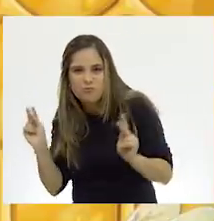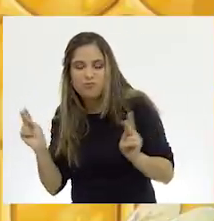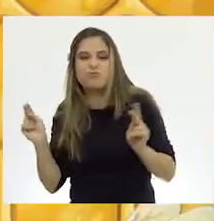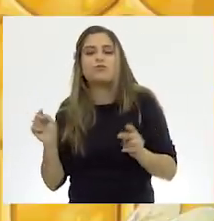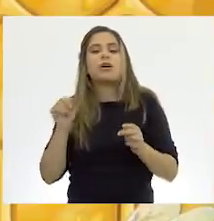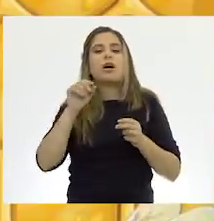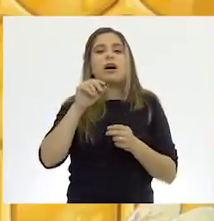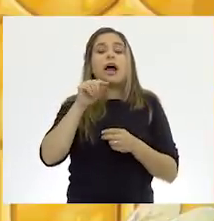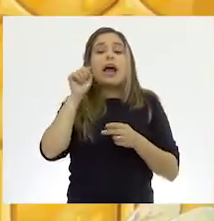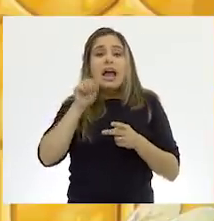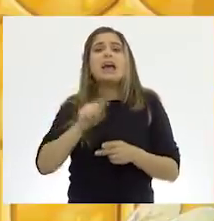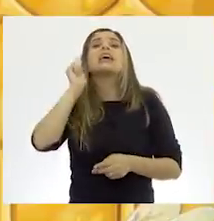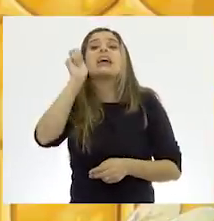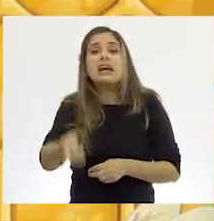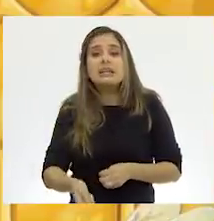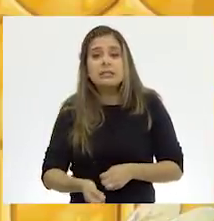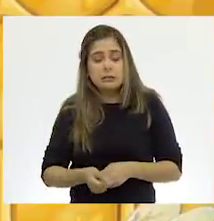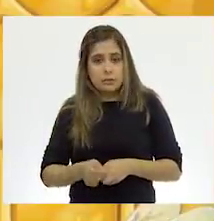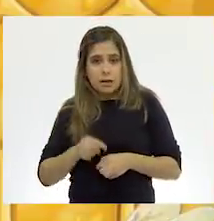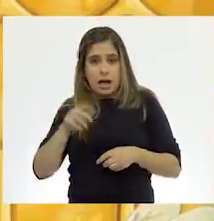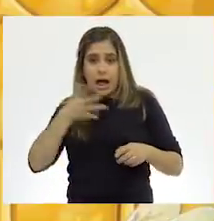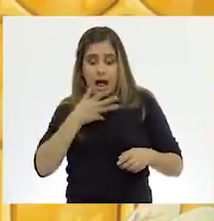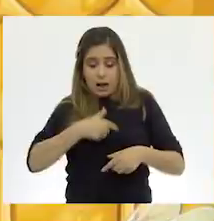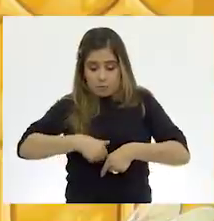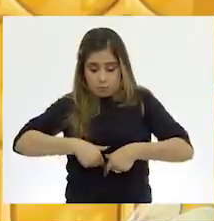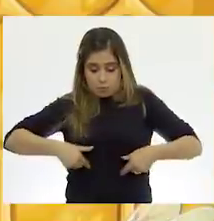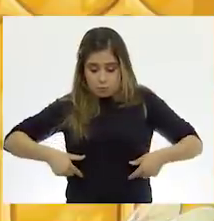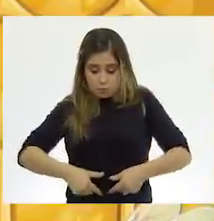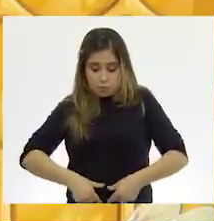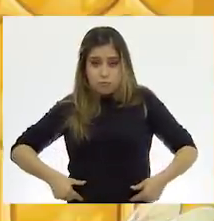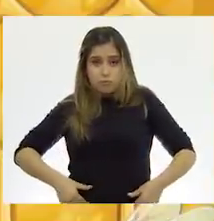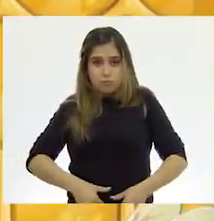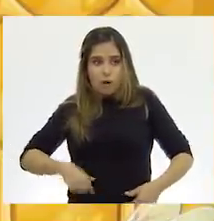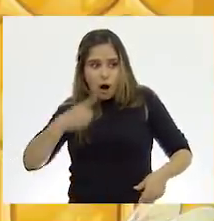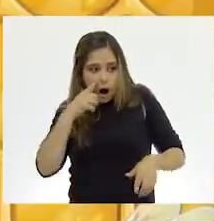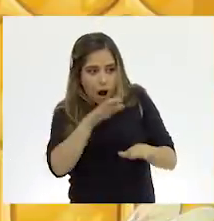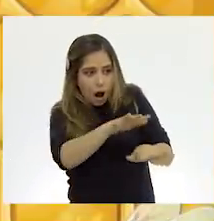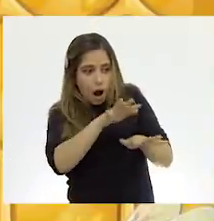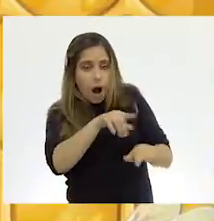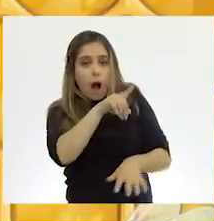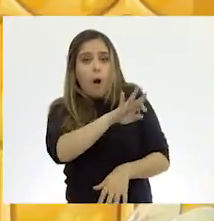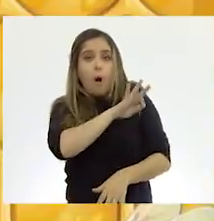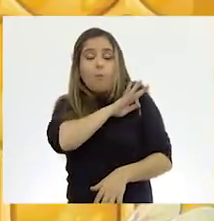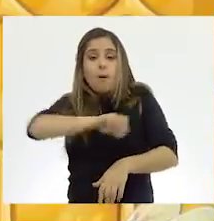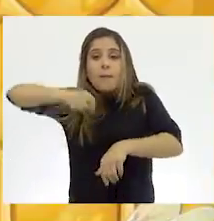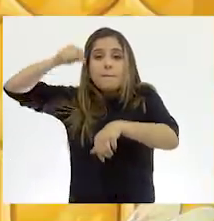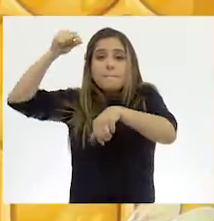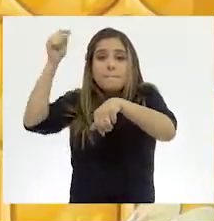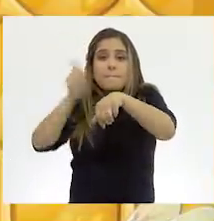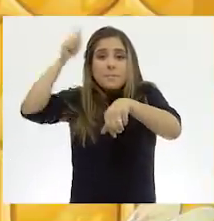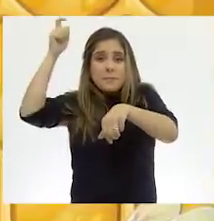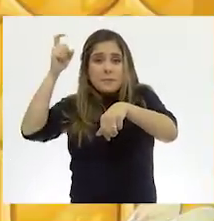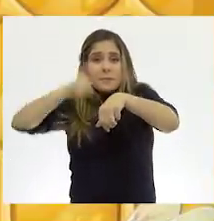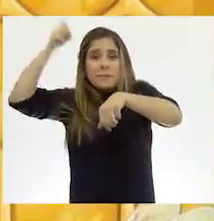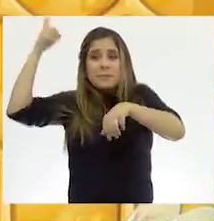dice ¡cuidado, pico! Y así vamos a